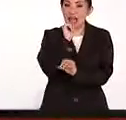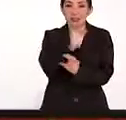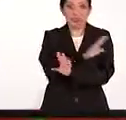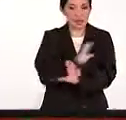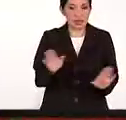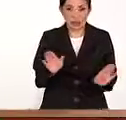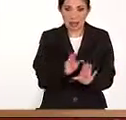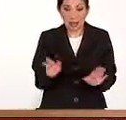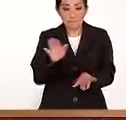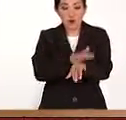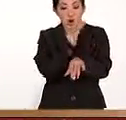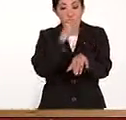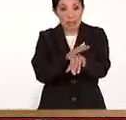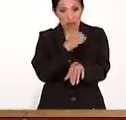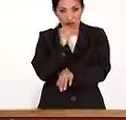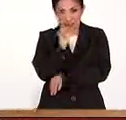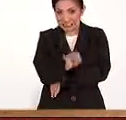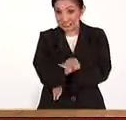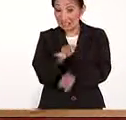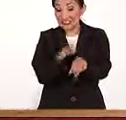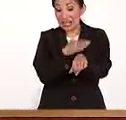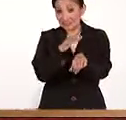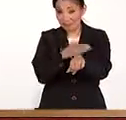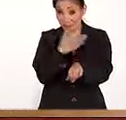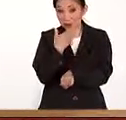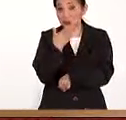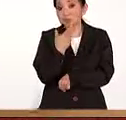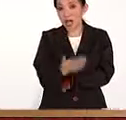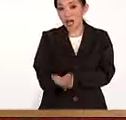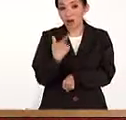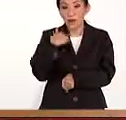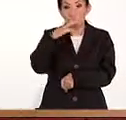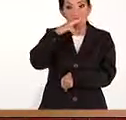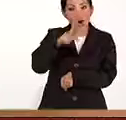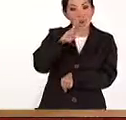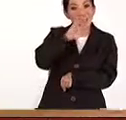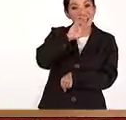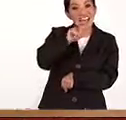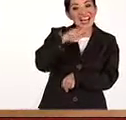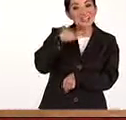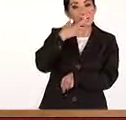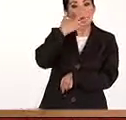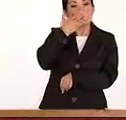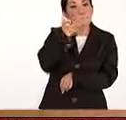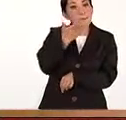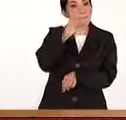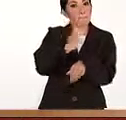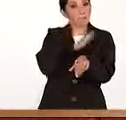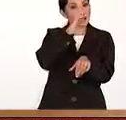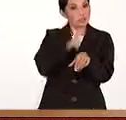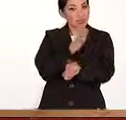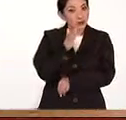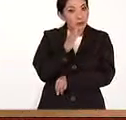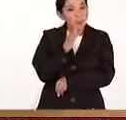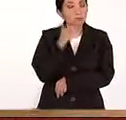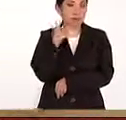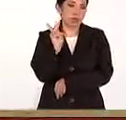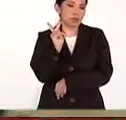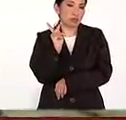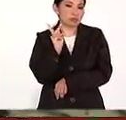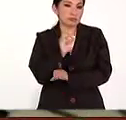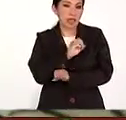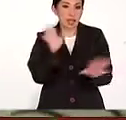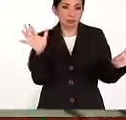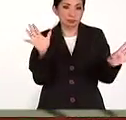los promedios si cuentan o no se premia con mejores becas a los mejores promedios pero insisto